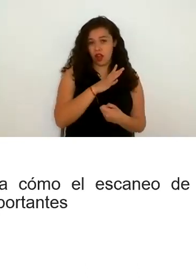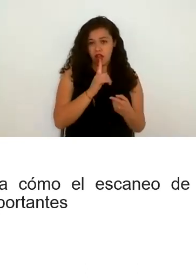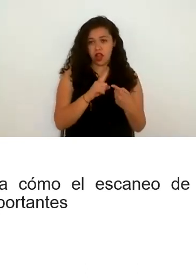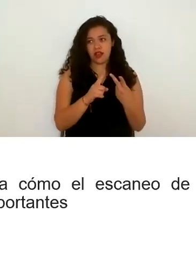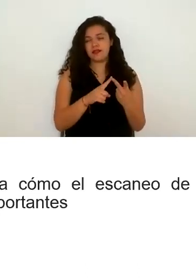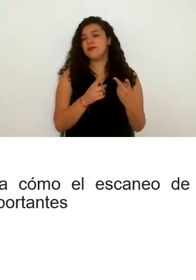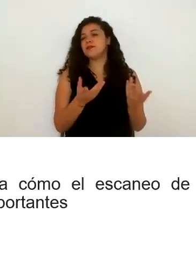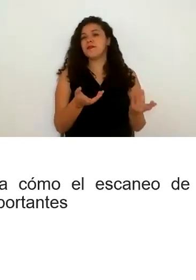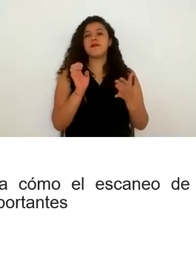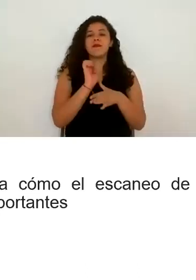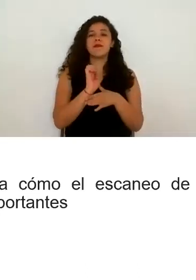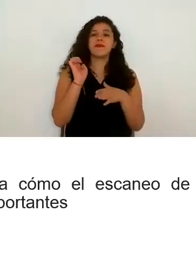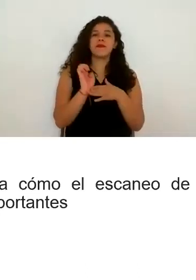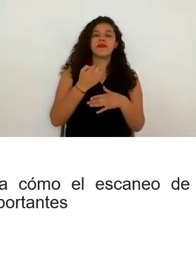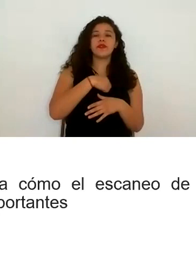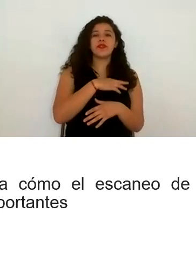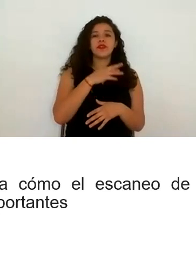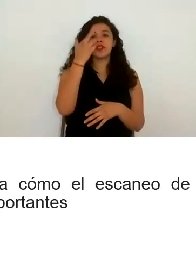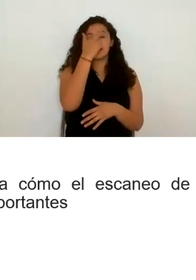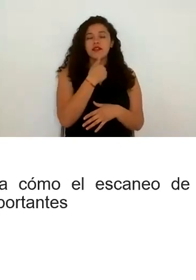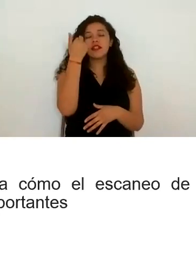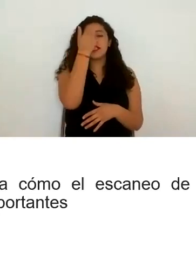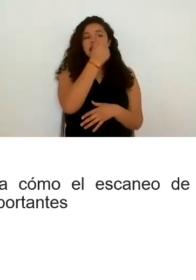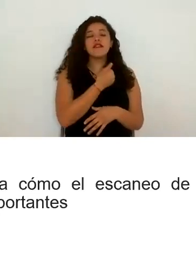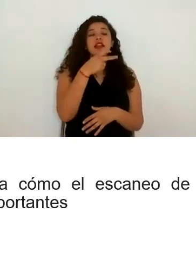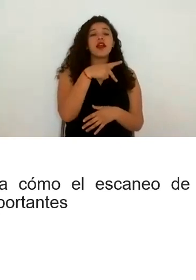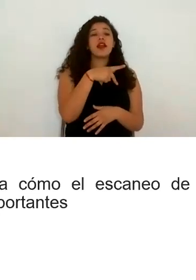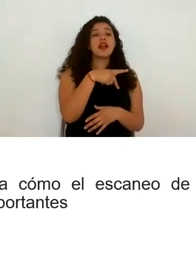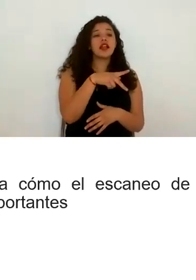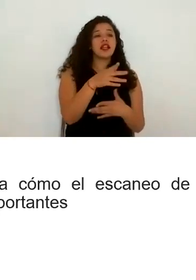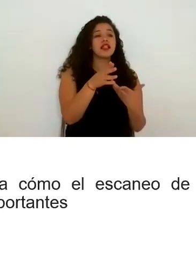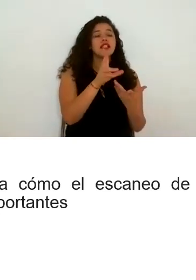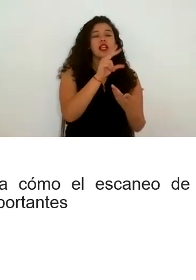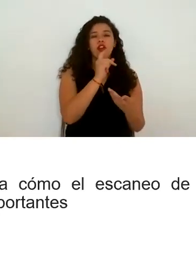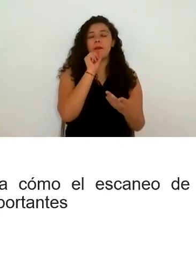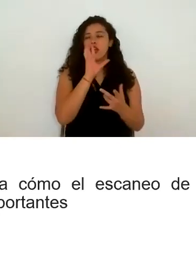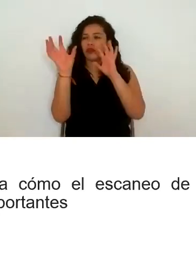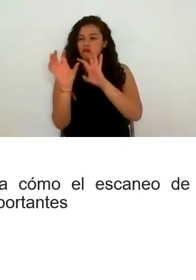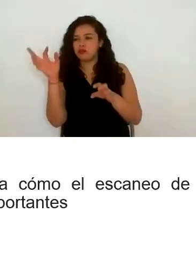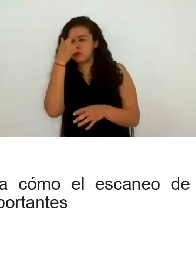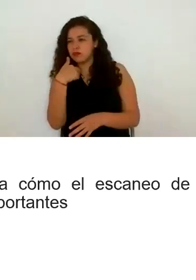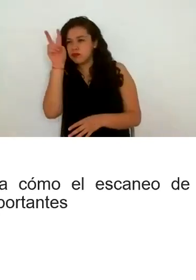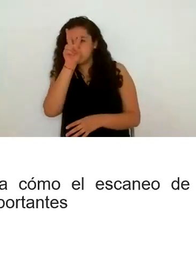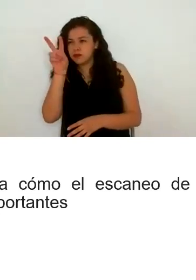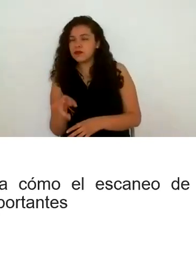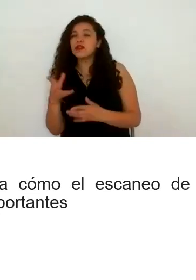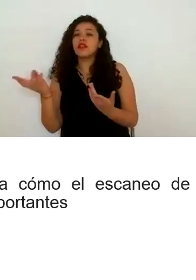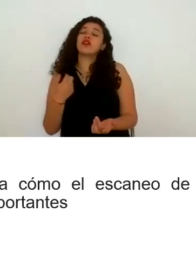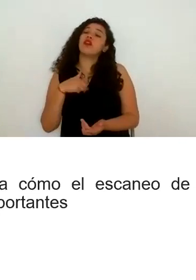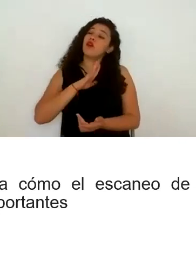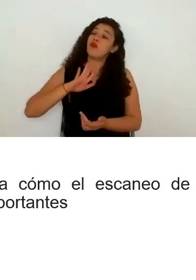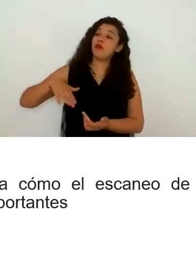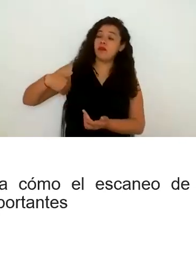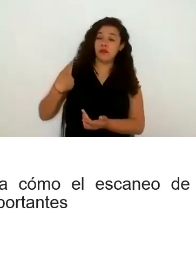Entonces, nos sirve de consulta frecuente, ¿no? En ese caso, sí tenemos que conservar